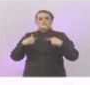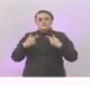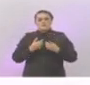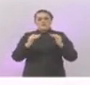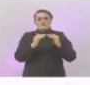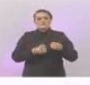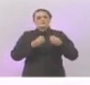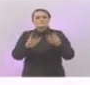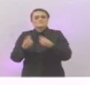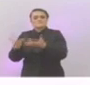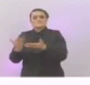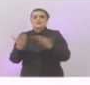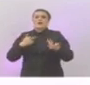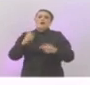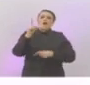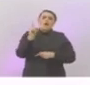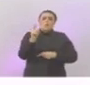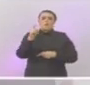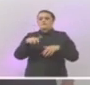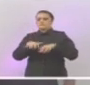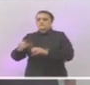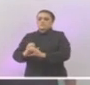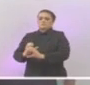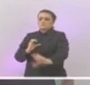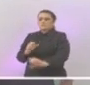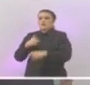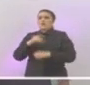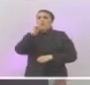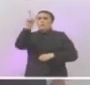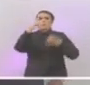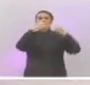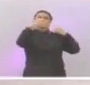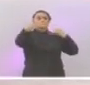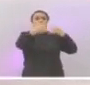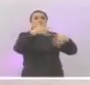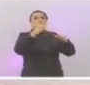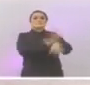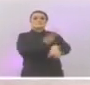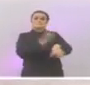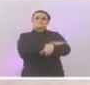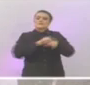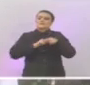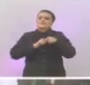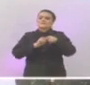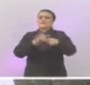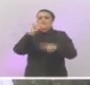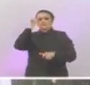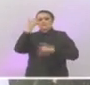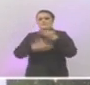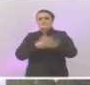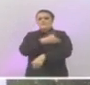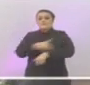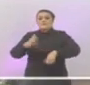país. Y en acceso al agua potable, drenaje y energía eléctrica, continuamos llevando estos servicios a más